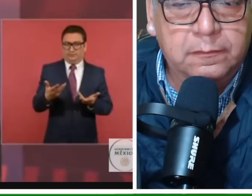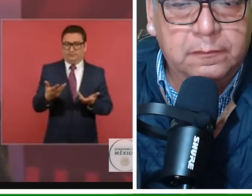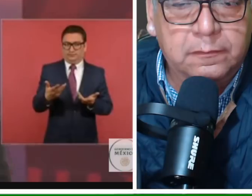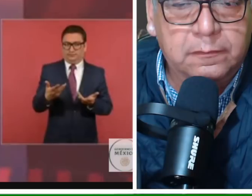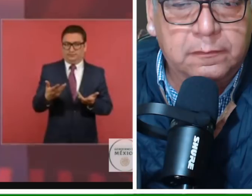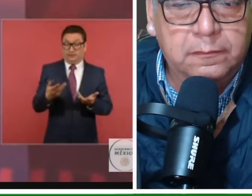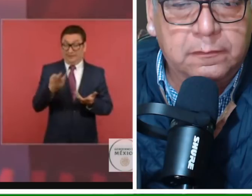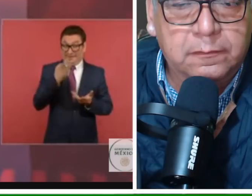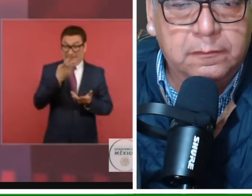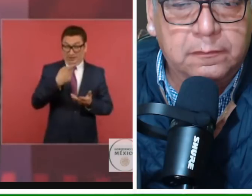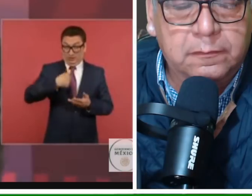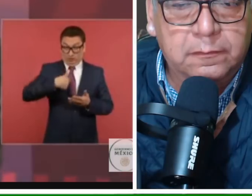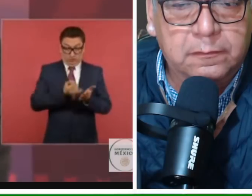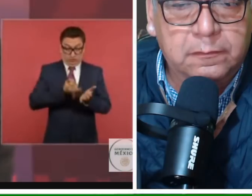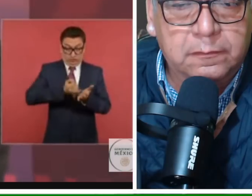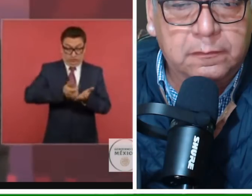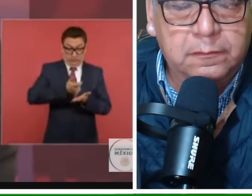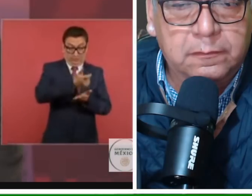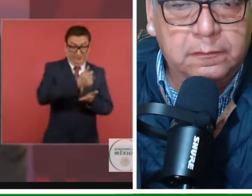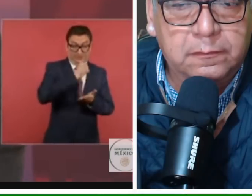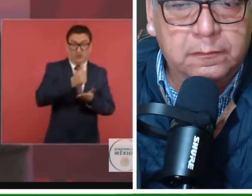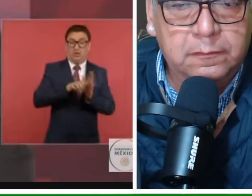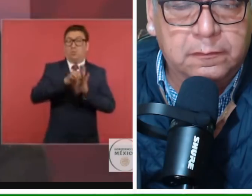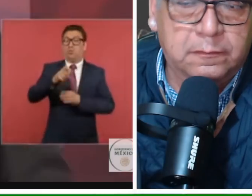con un sobre, con un embute